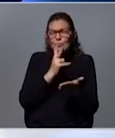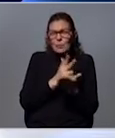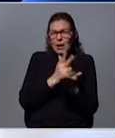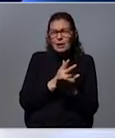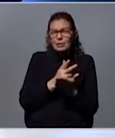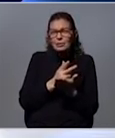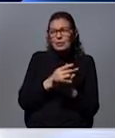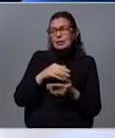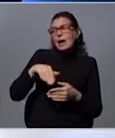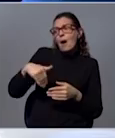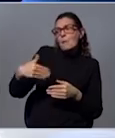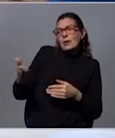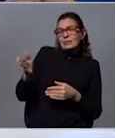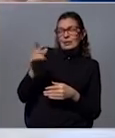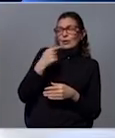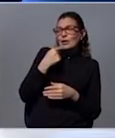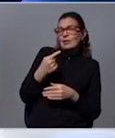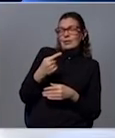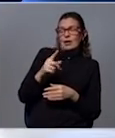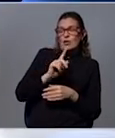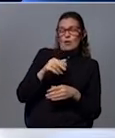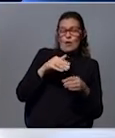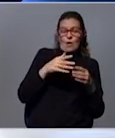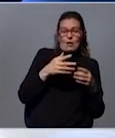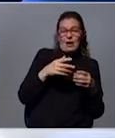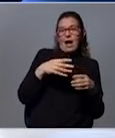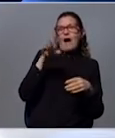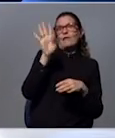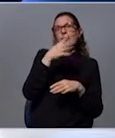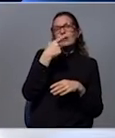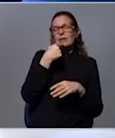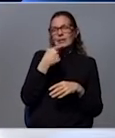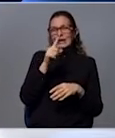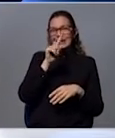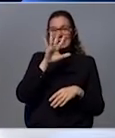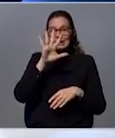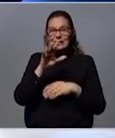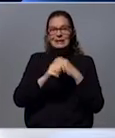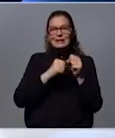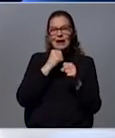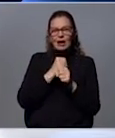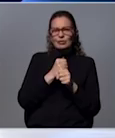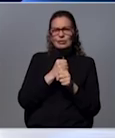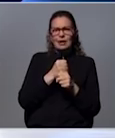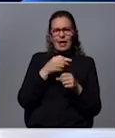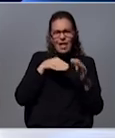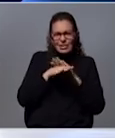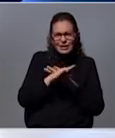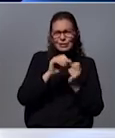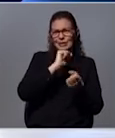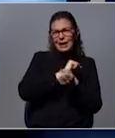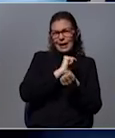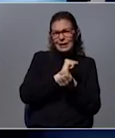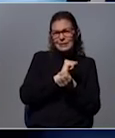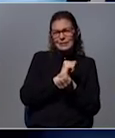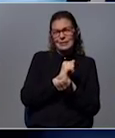mientras los abanderados de que la reforma no es la forma hace 15 años que están torturando gente dentro de las cárceles